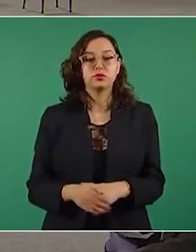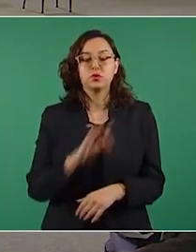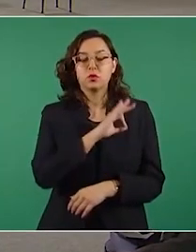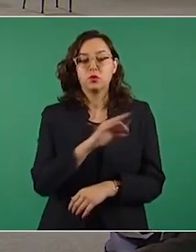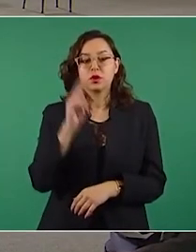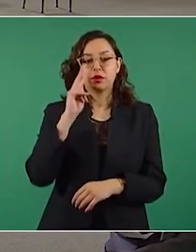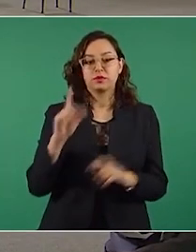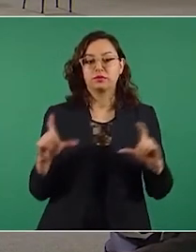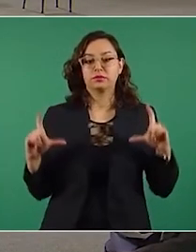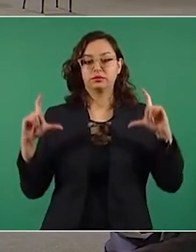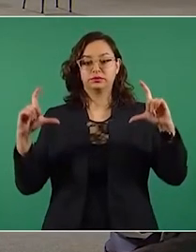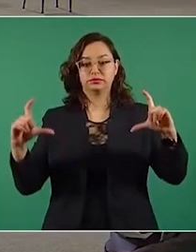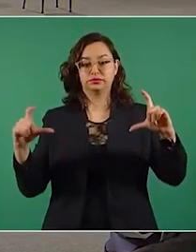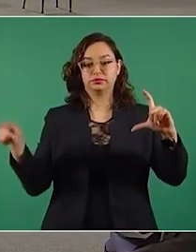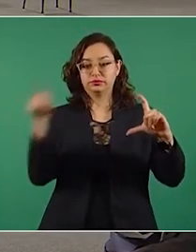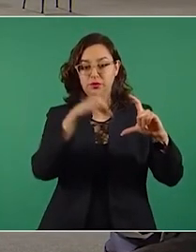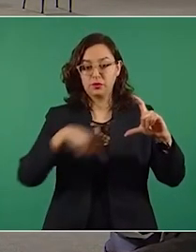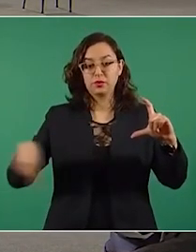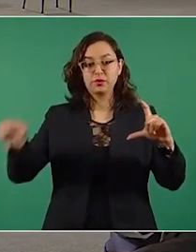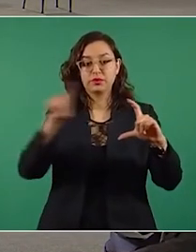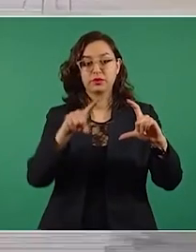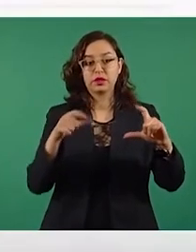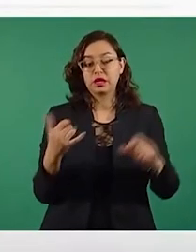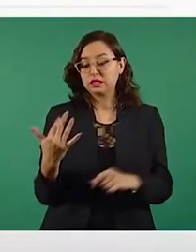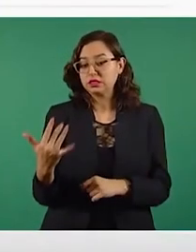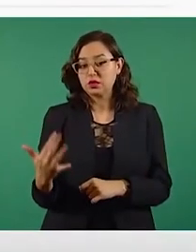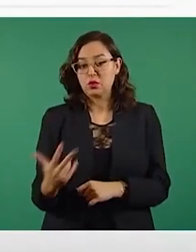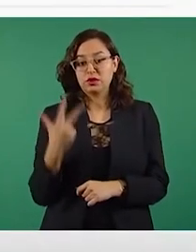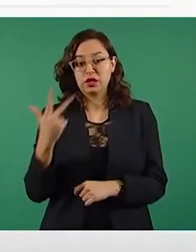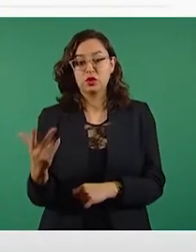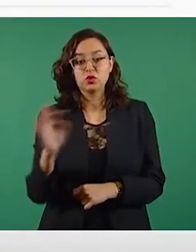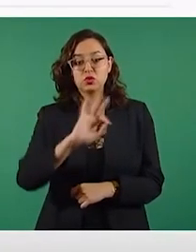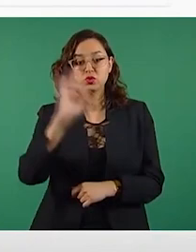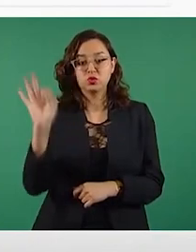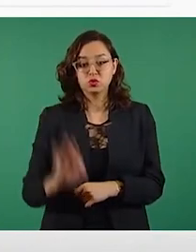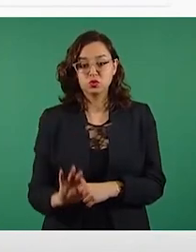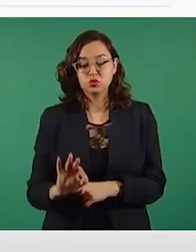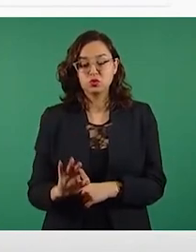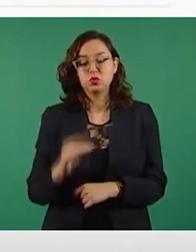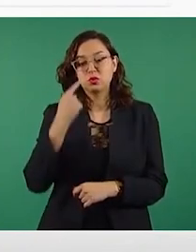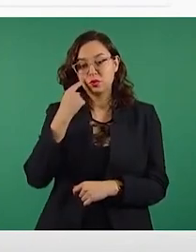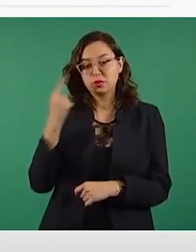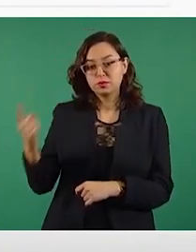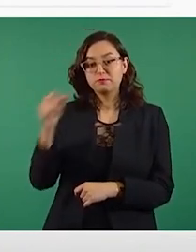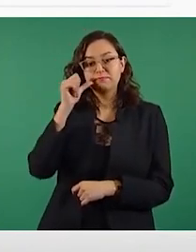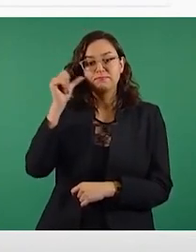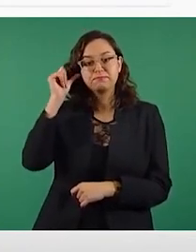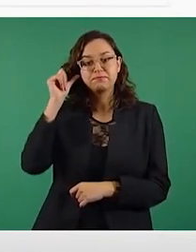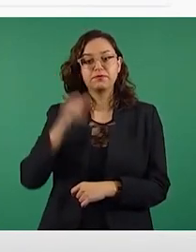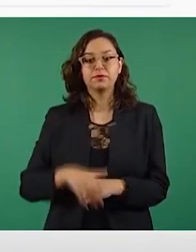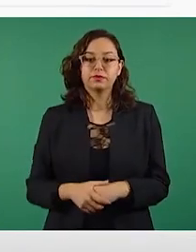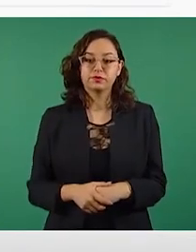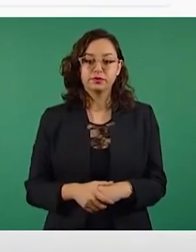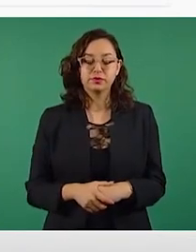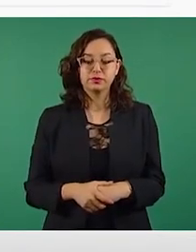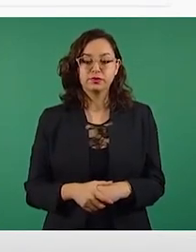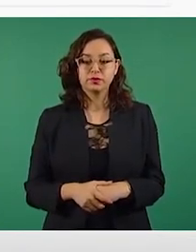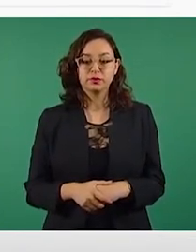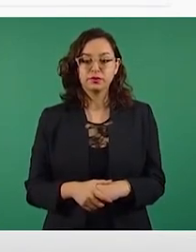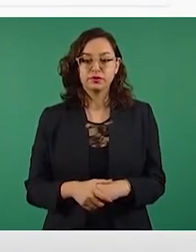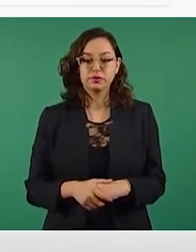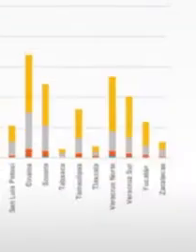pastel, de pastel, que el 58% de los hospitalizados, esta gráfica es de ayer, tiene mayor